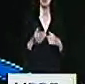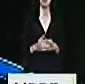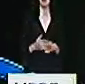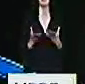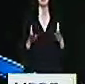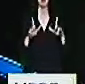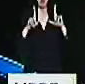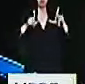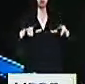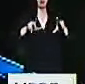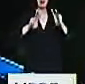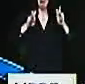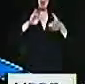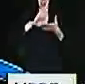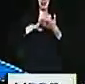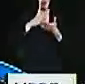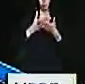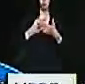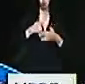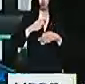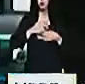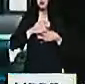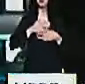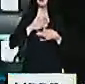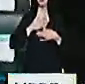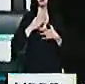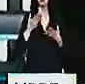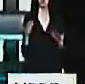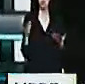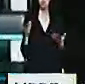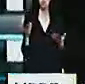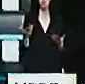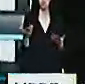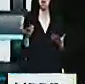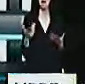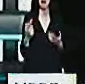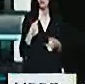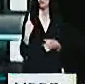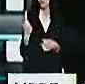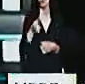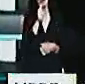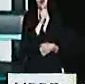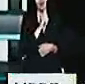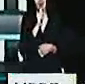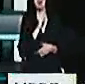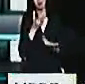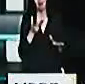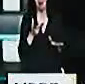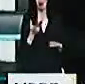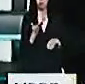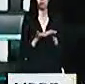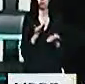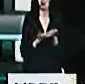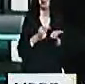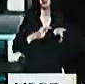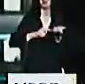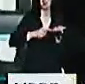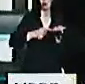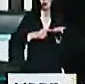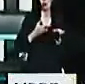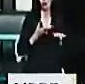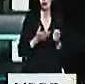área, en el ámbito de la salud, siento que las, digamos, que la, estamos tan al debe en las tecnologías. O sea, es tan